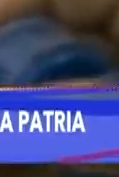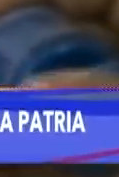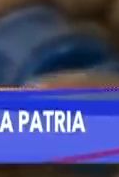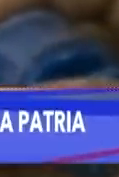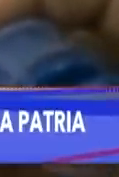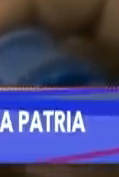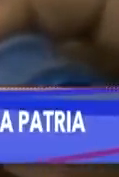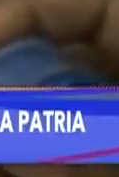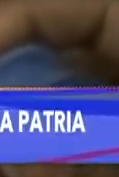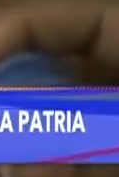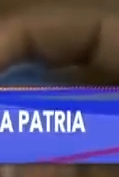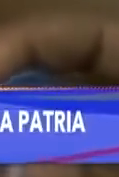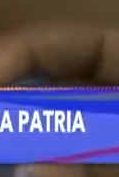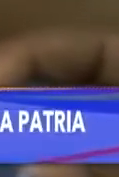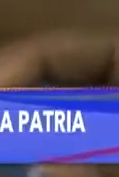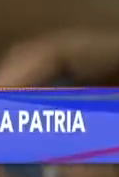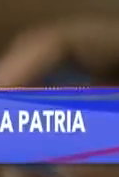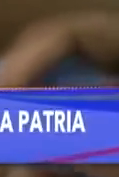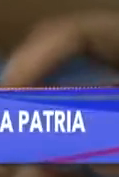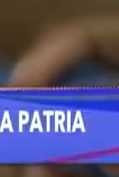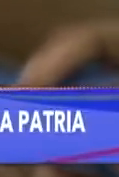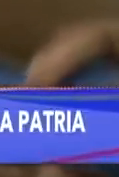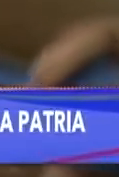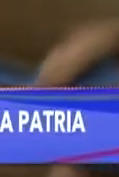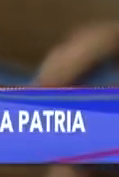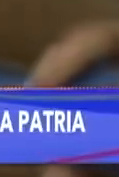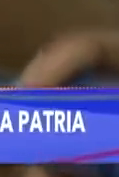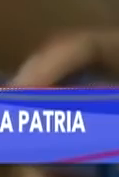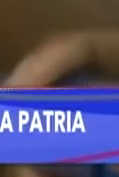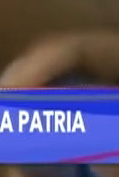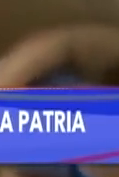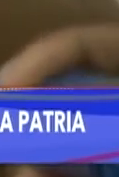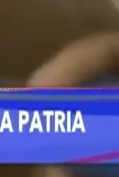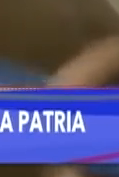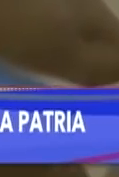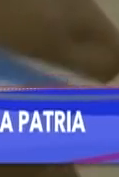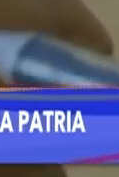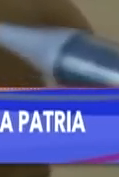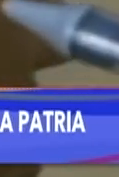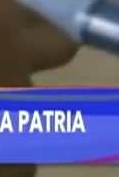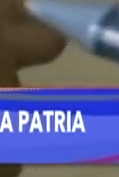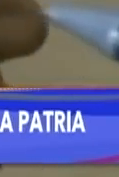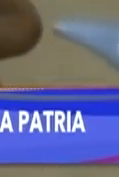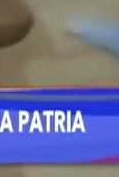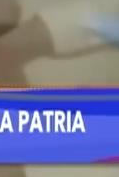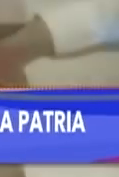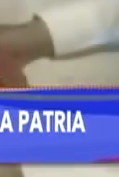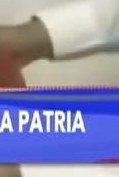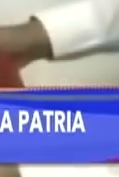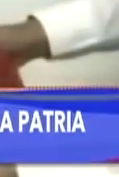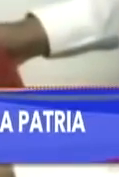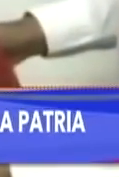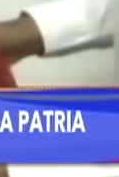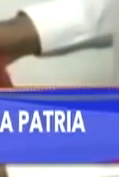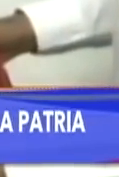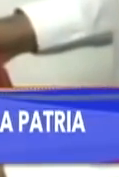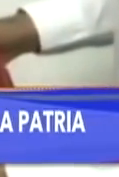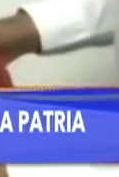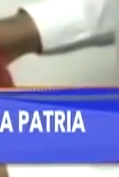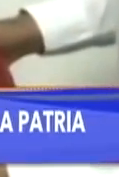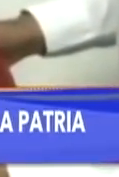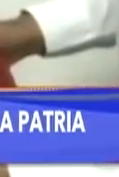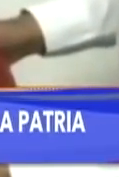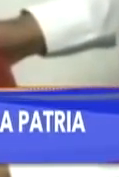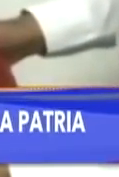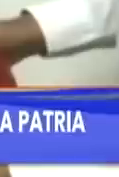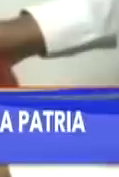gratuitamente todas estas prótesis. Sheila, ¿qué tienes que decirle al presidente y a toda Venezuela? Gracias, presidente. Gracias al